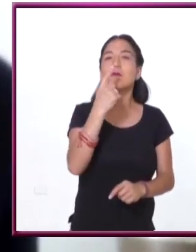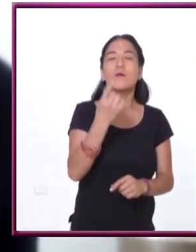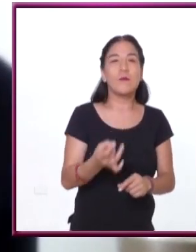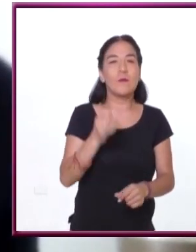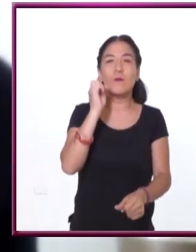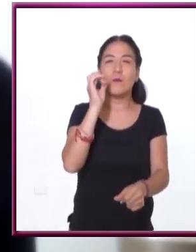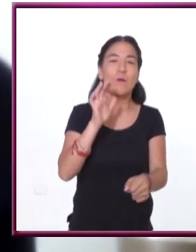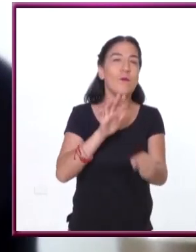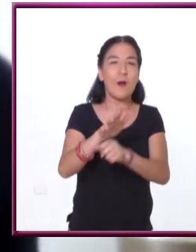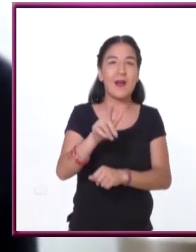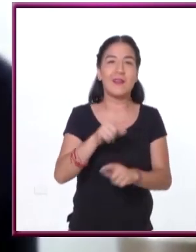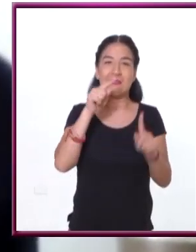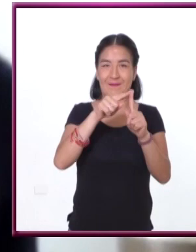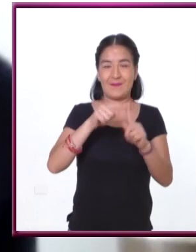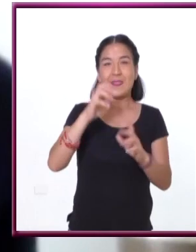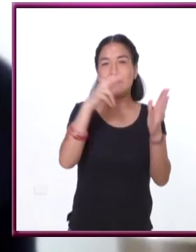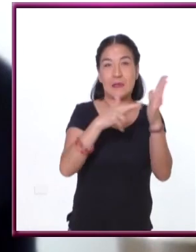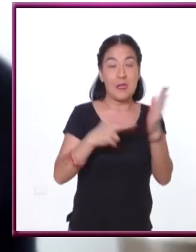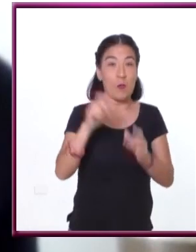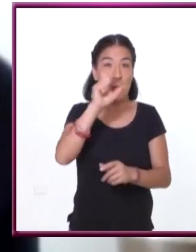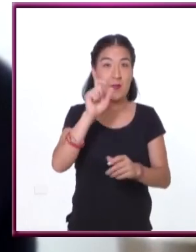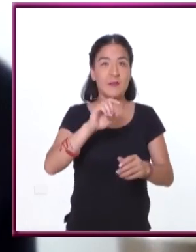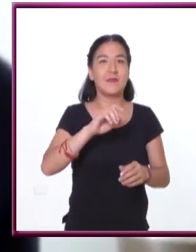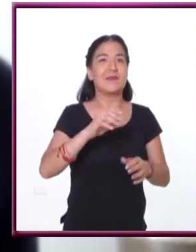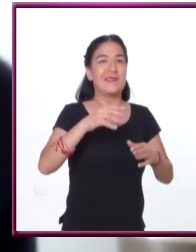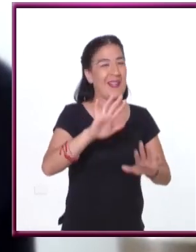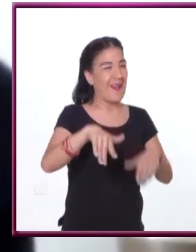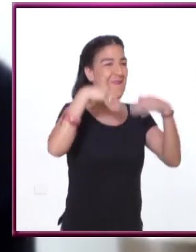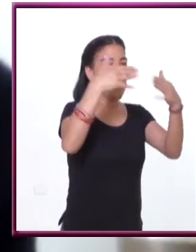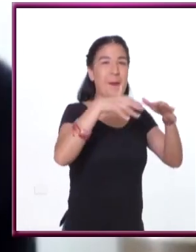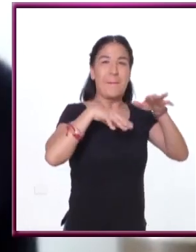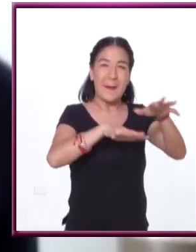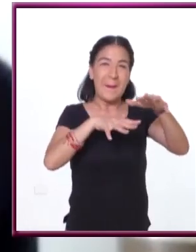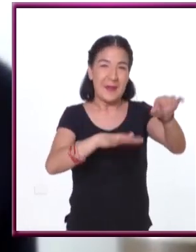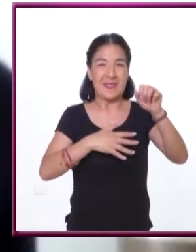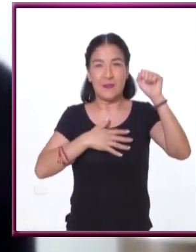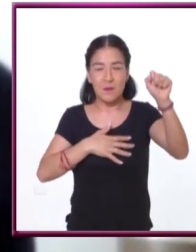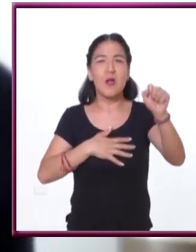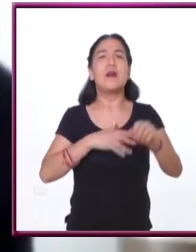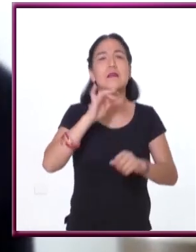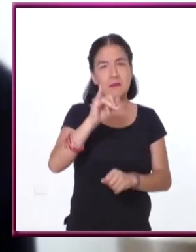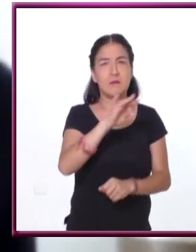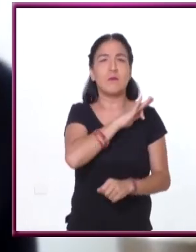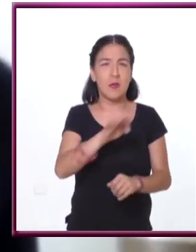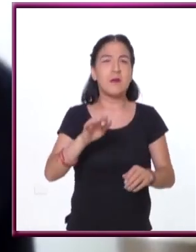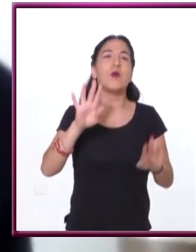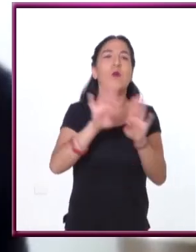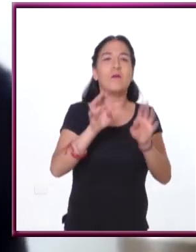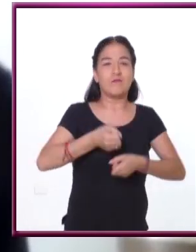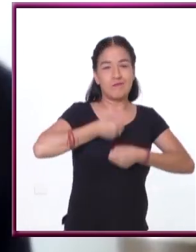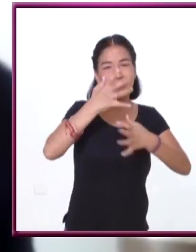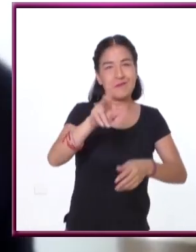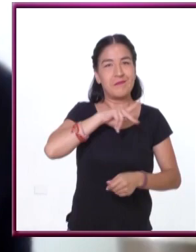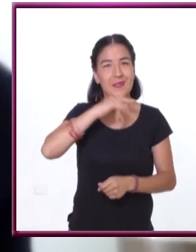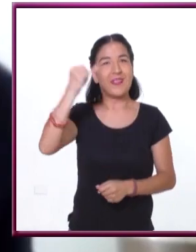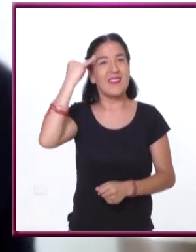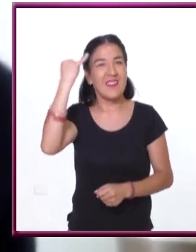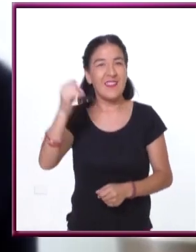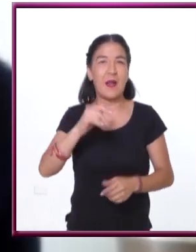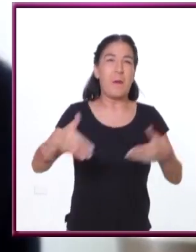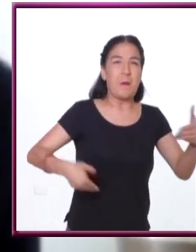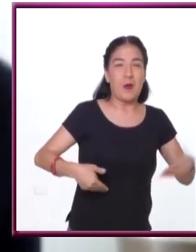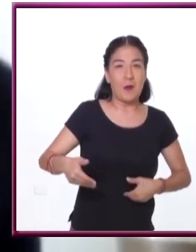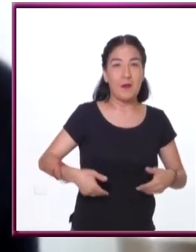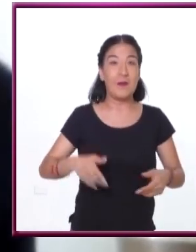son algunas restricciones. Si salimos a manifestarnos, bueno, expresaremos nuestras ideas, expresaremos nuestra inconformidad. Ya